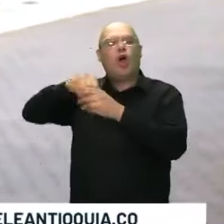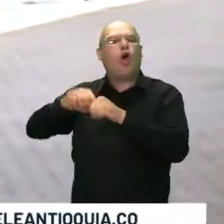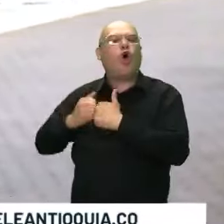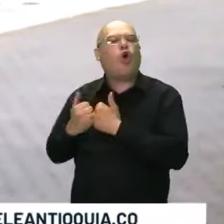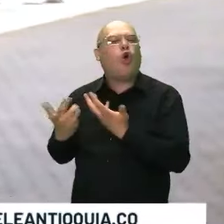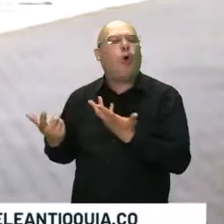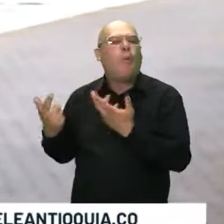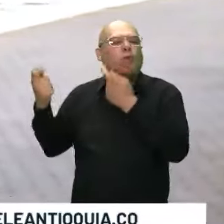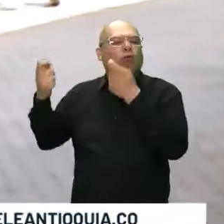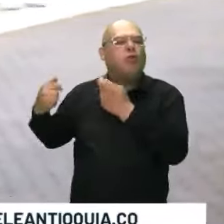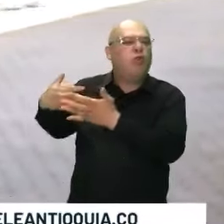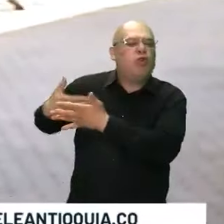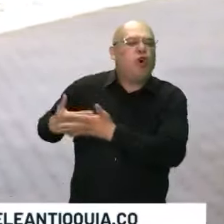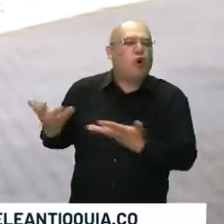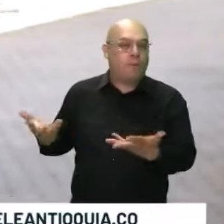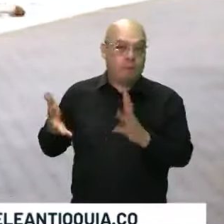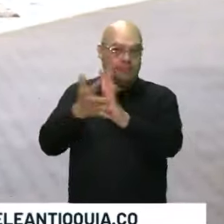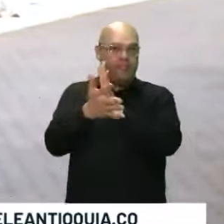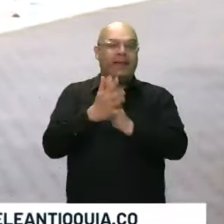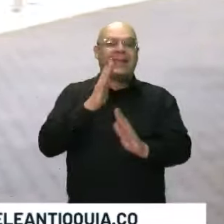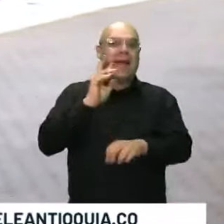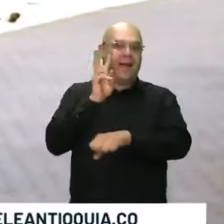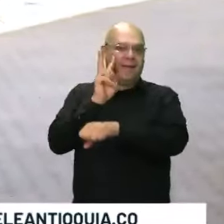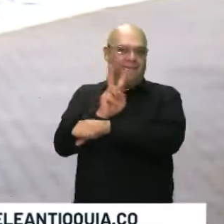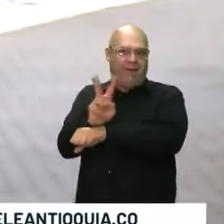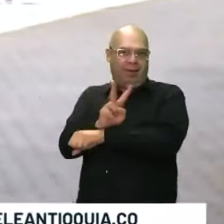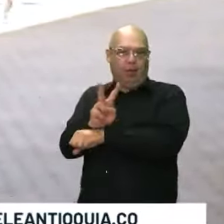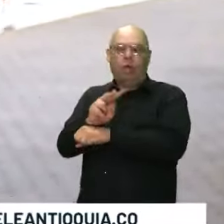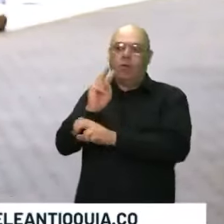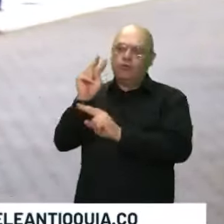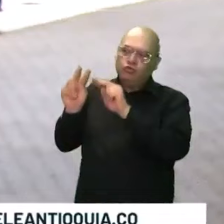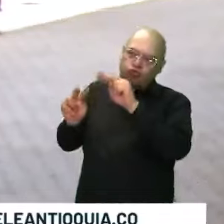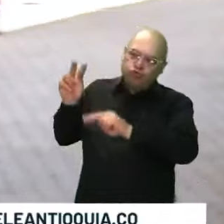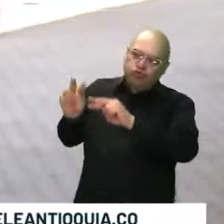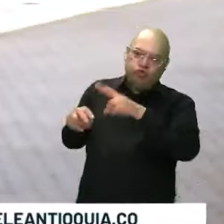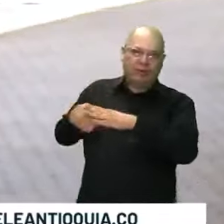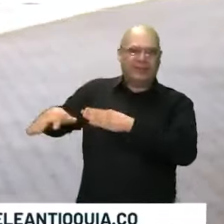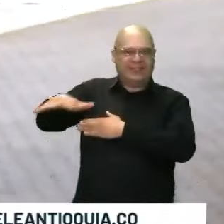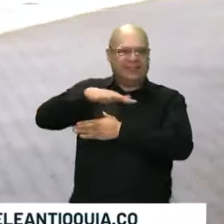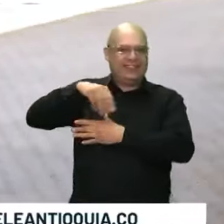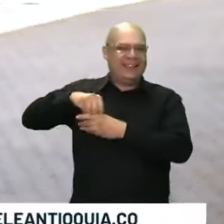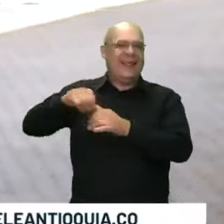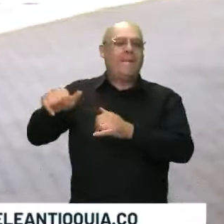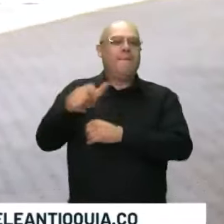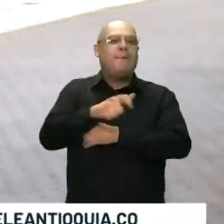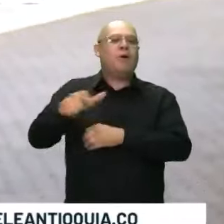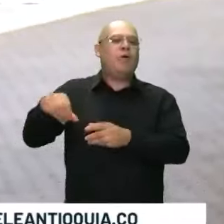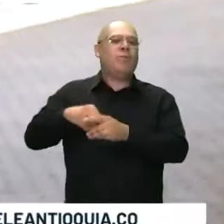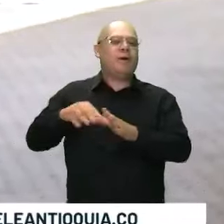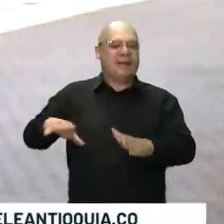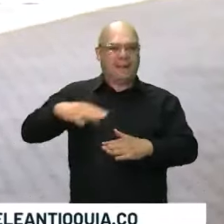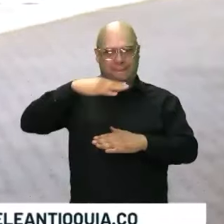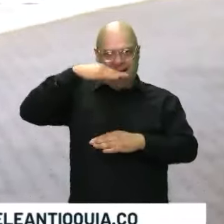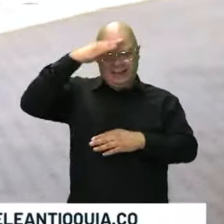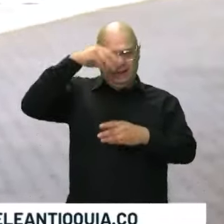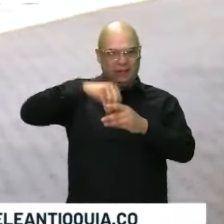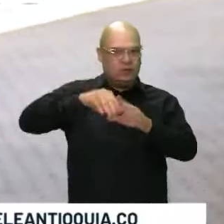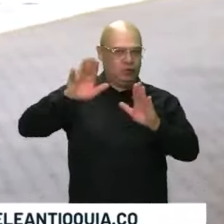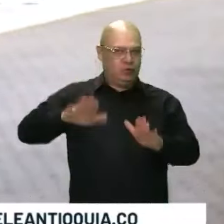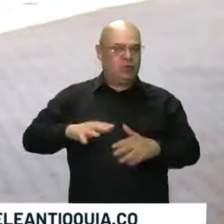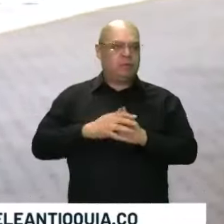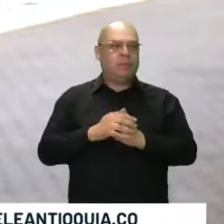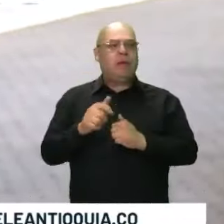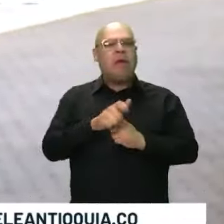hace la veeduría que hace el seguimiento y mide esa percepción ciudadana de los habitantes de la capital antioqueña. ¿Qué piensan,